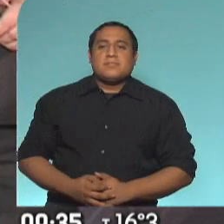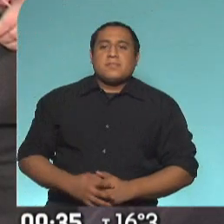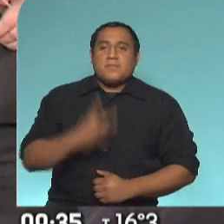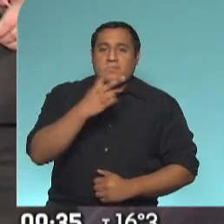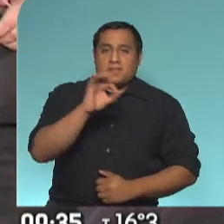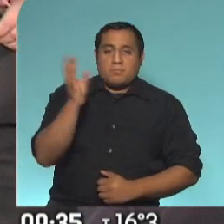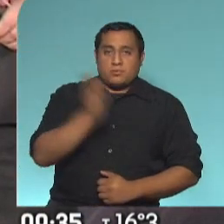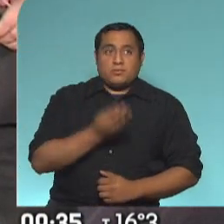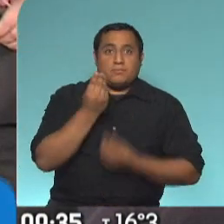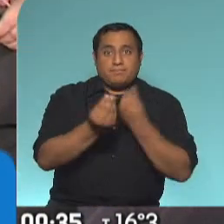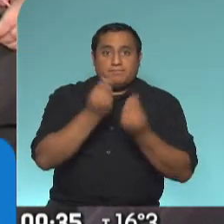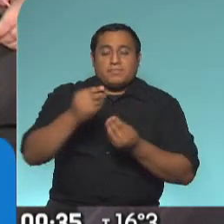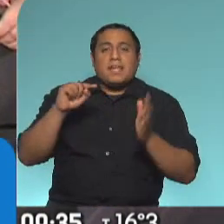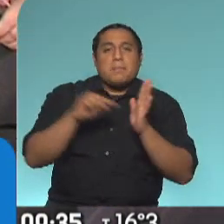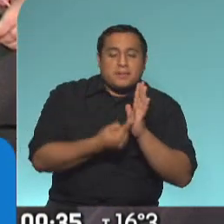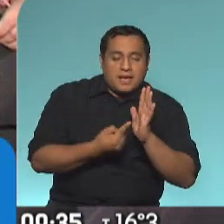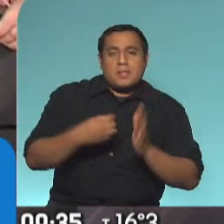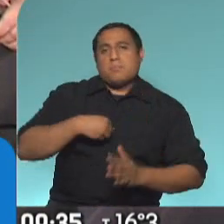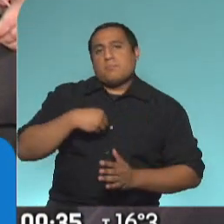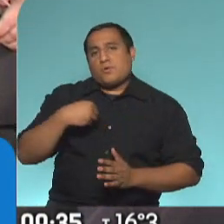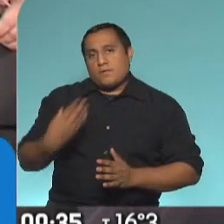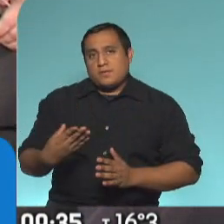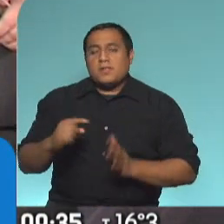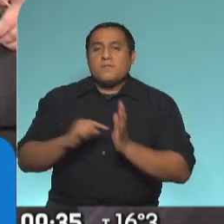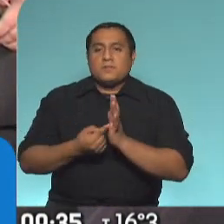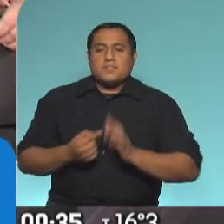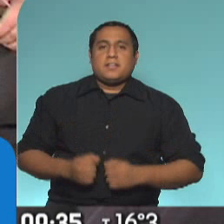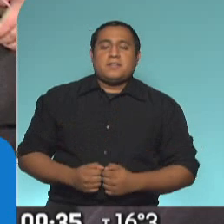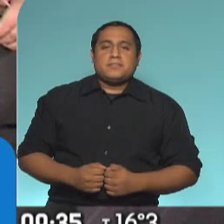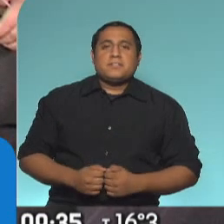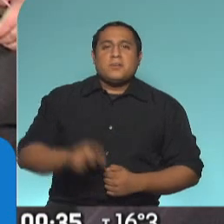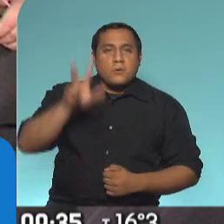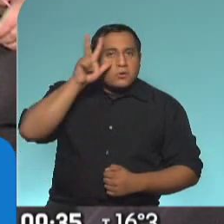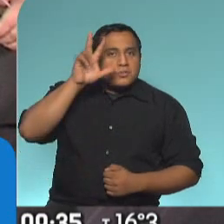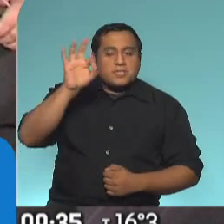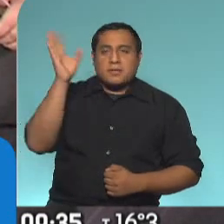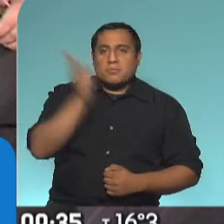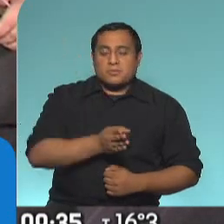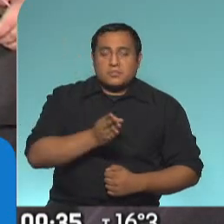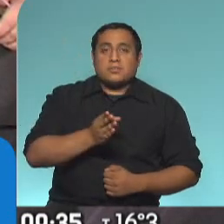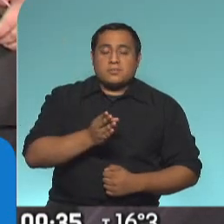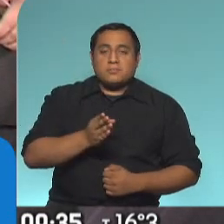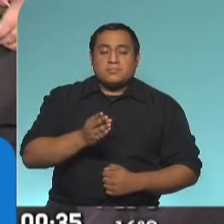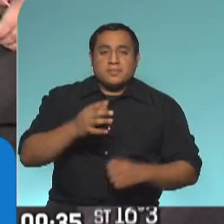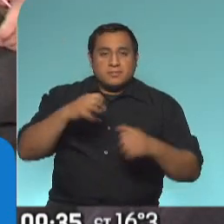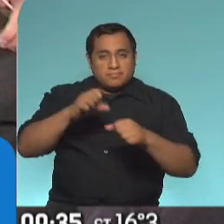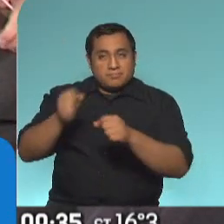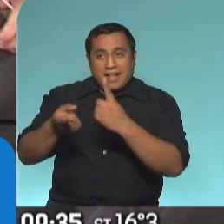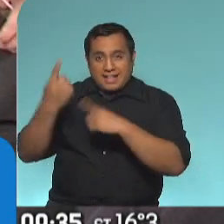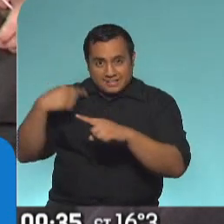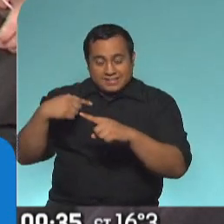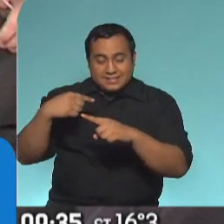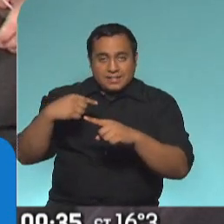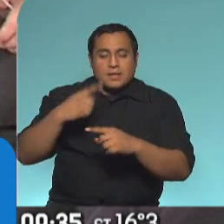20% con residencia en la Ciudad Autónoma de Buenos Aires y la provincia de Buenos Aires, el 80% de los casos diagnosticados en la jornada de ayer